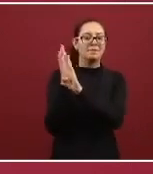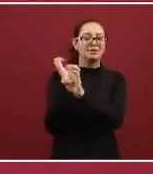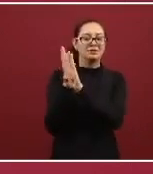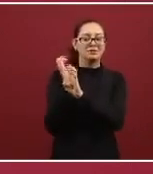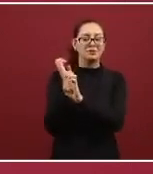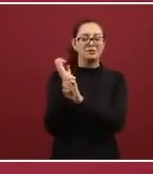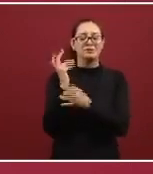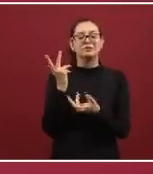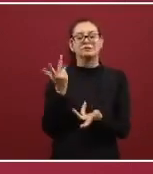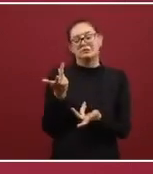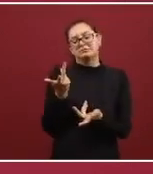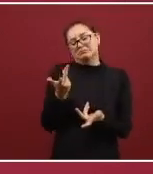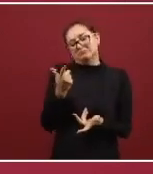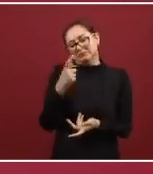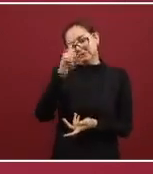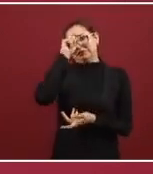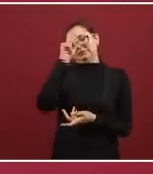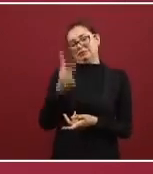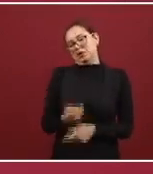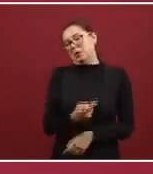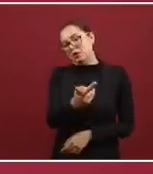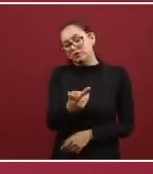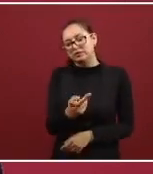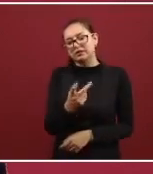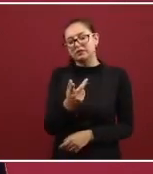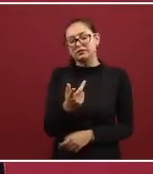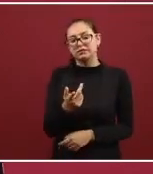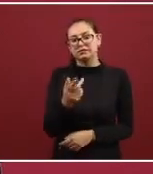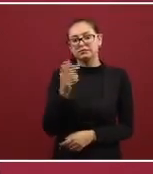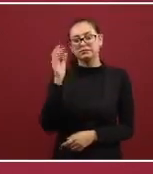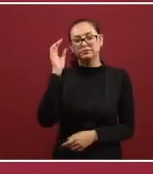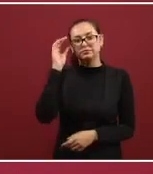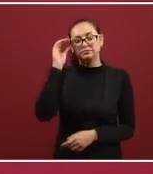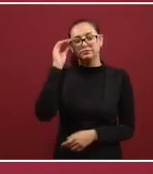cuestionamiento, una crítica. Se aprobó